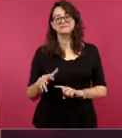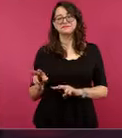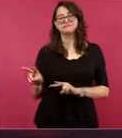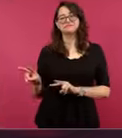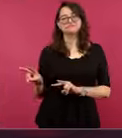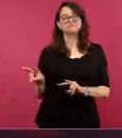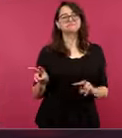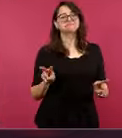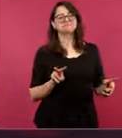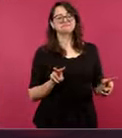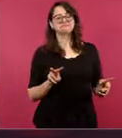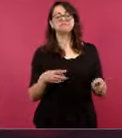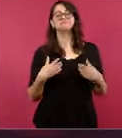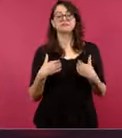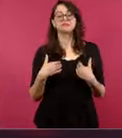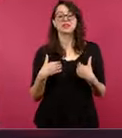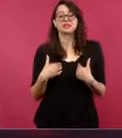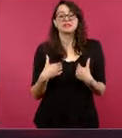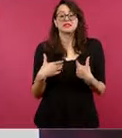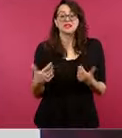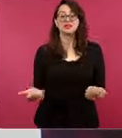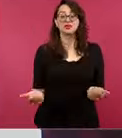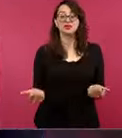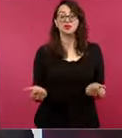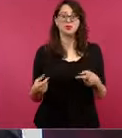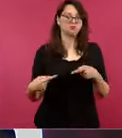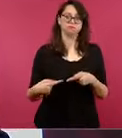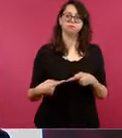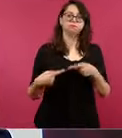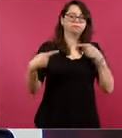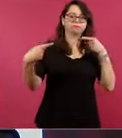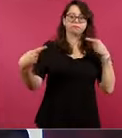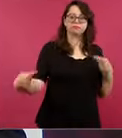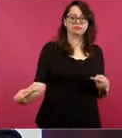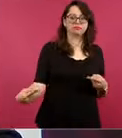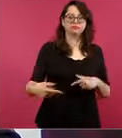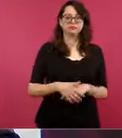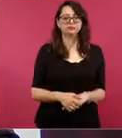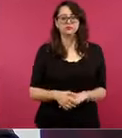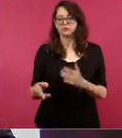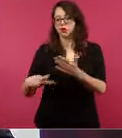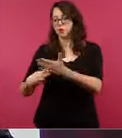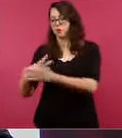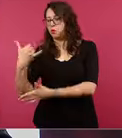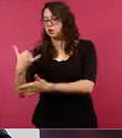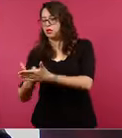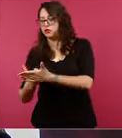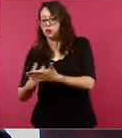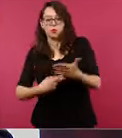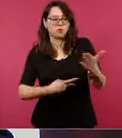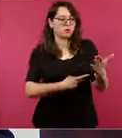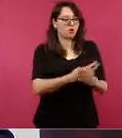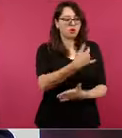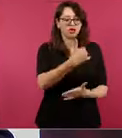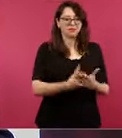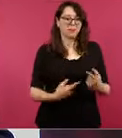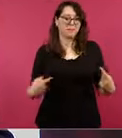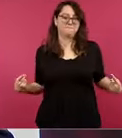que pensamos de manera distinta, que son dos proyectos distintos y contrapuestos de nación.